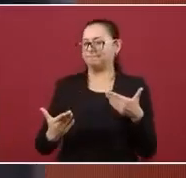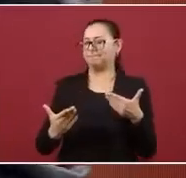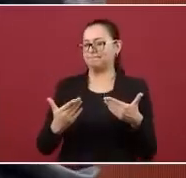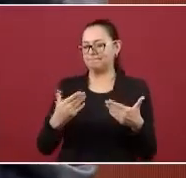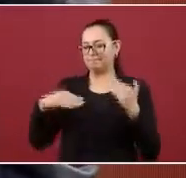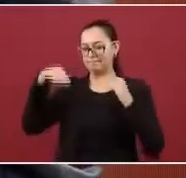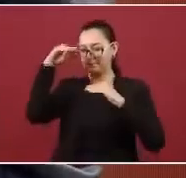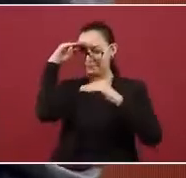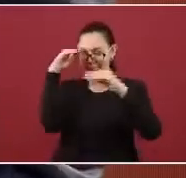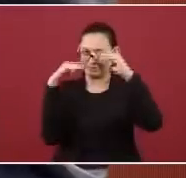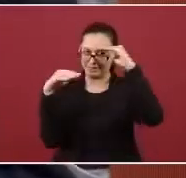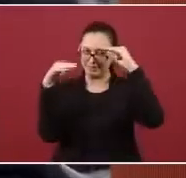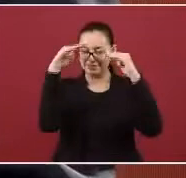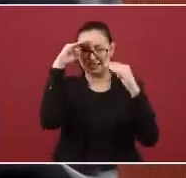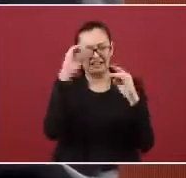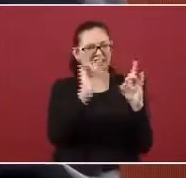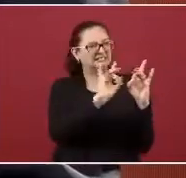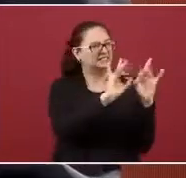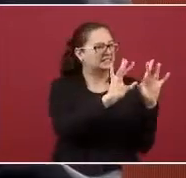Es que hay cosas de veras